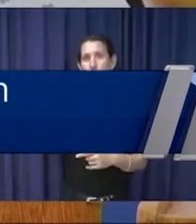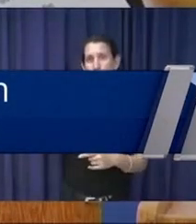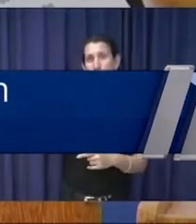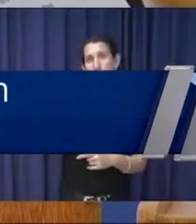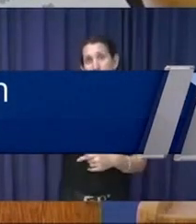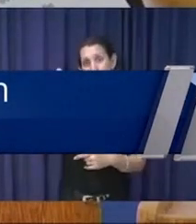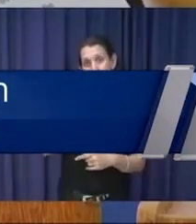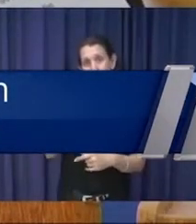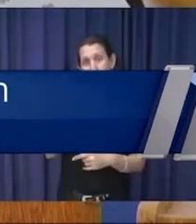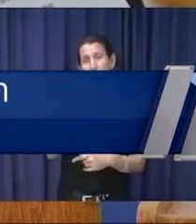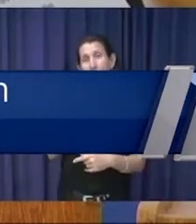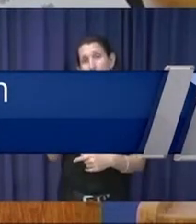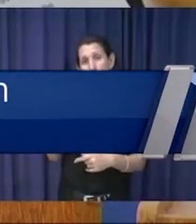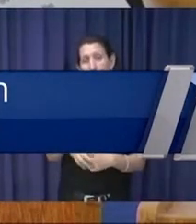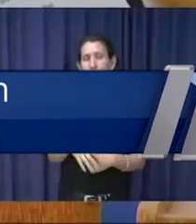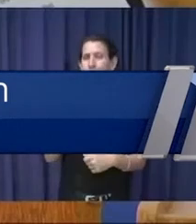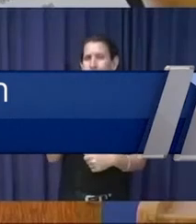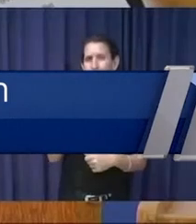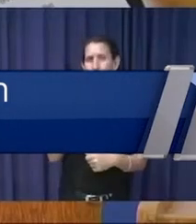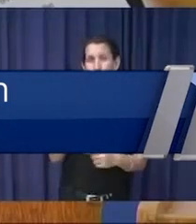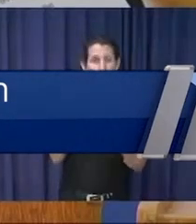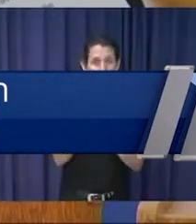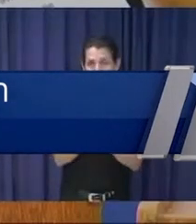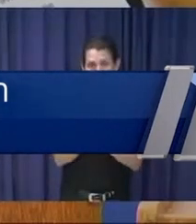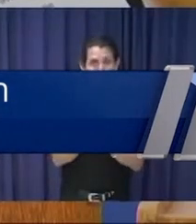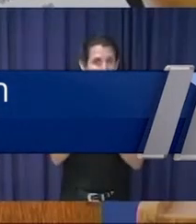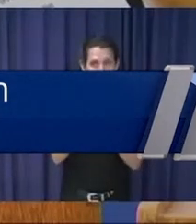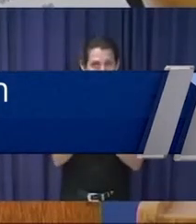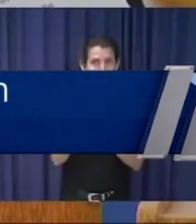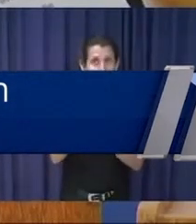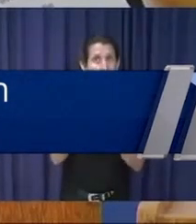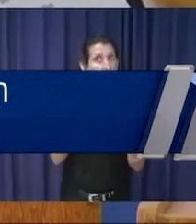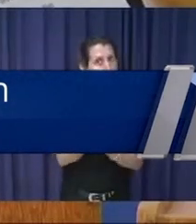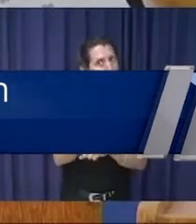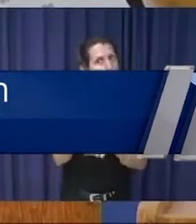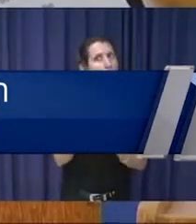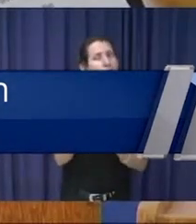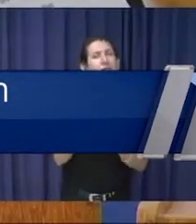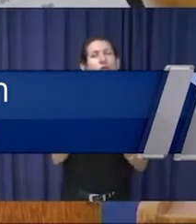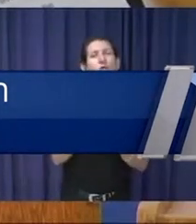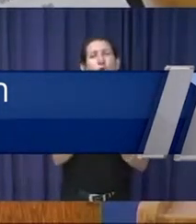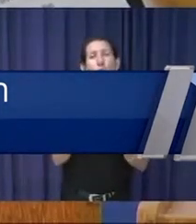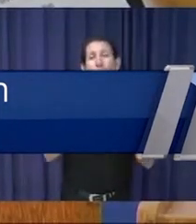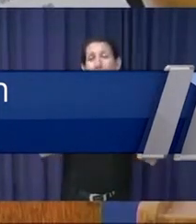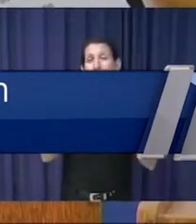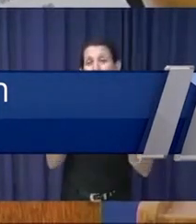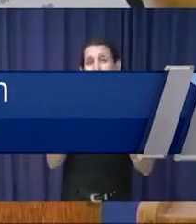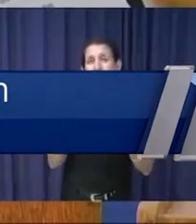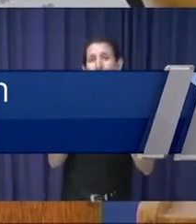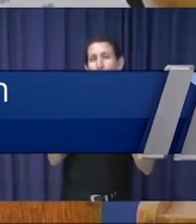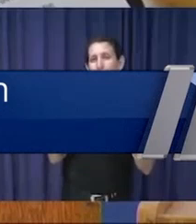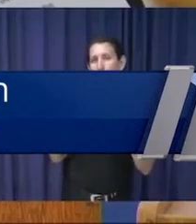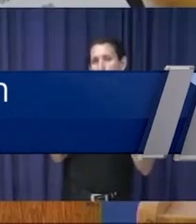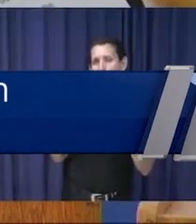activo. Entonces yo les puedo resumir lo que va a pasar, y si esto se aprueba, es el achatamiento o el achicamiento de la jubilación,